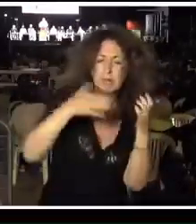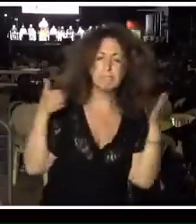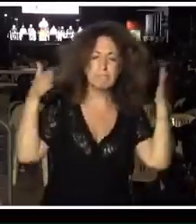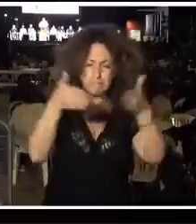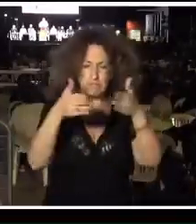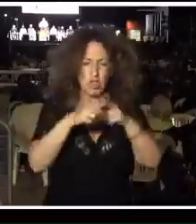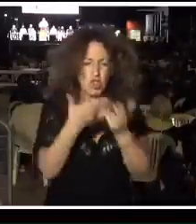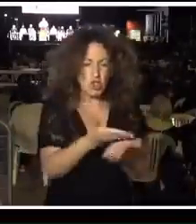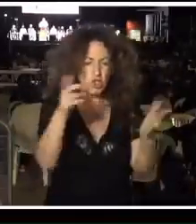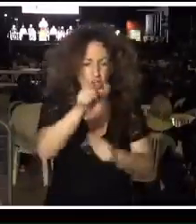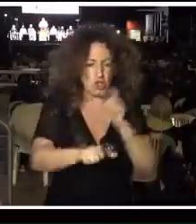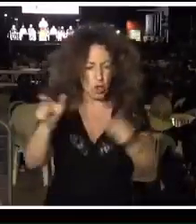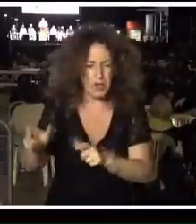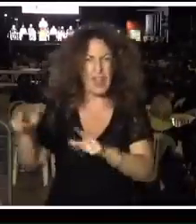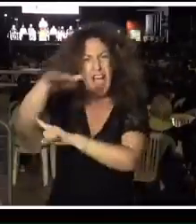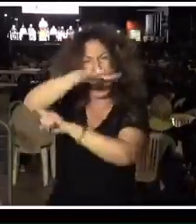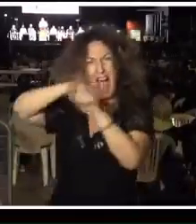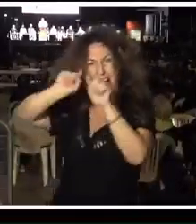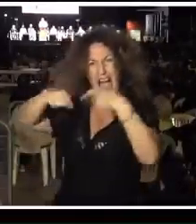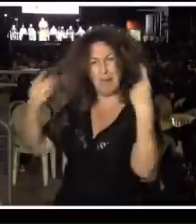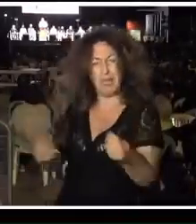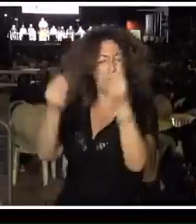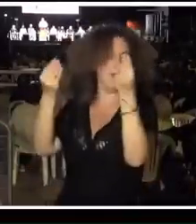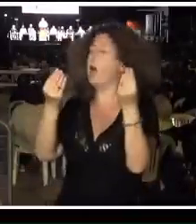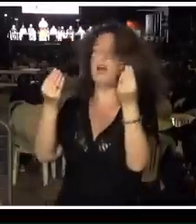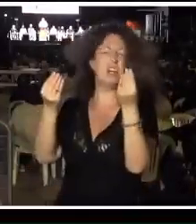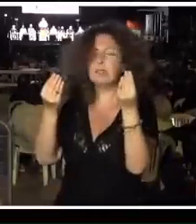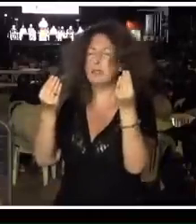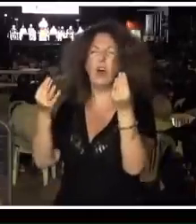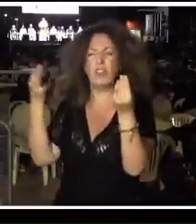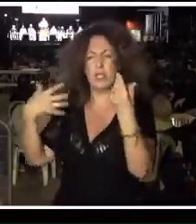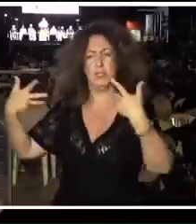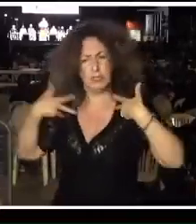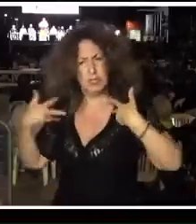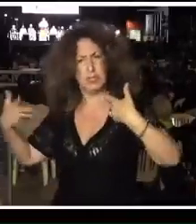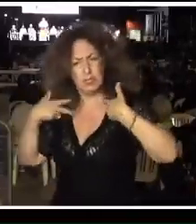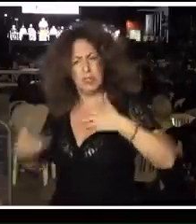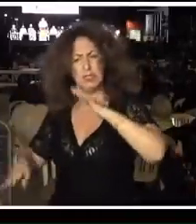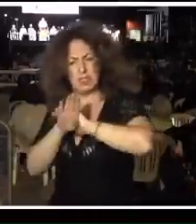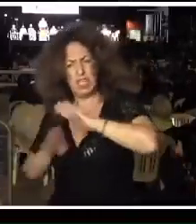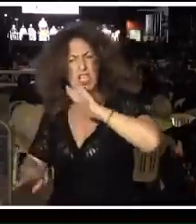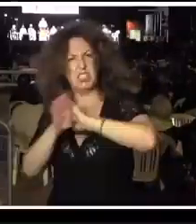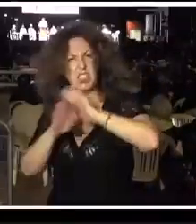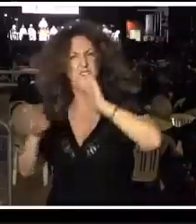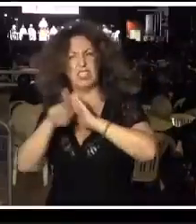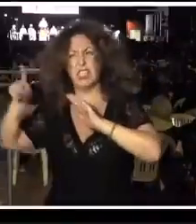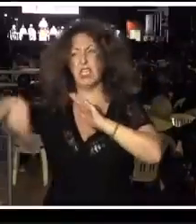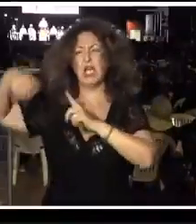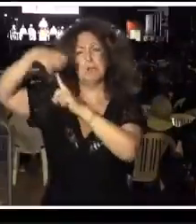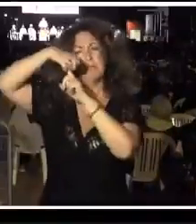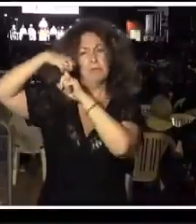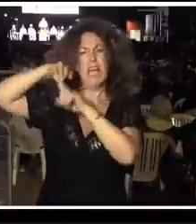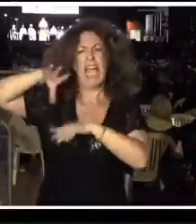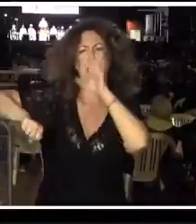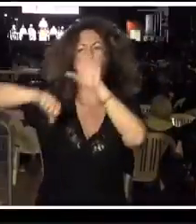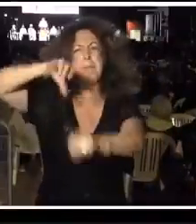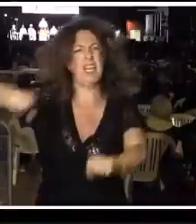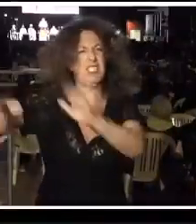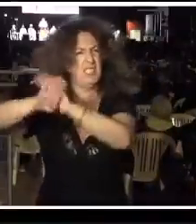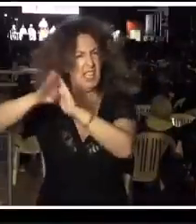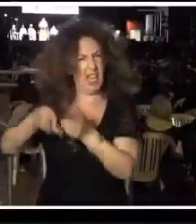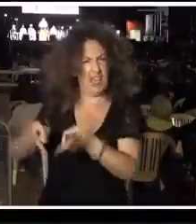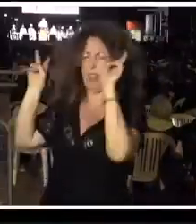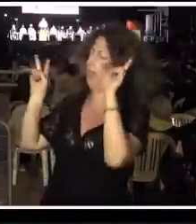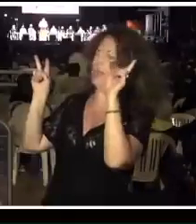y ambientalmente, siga soportando brutales intervenciones imperialistas. Es inaceptable